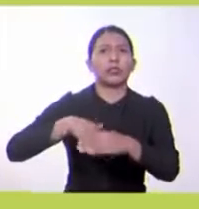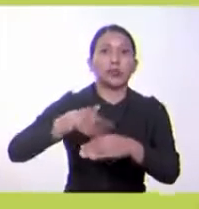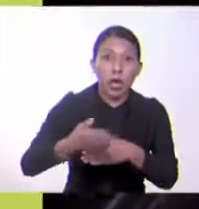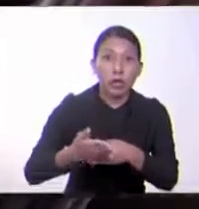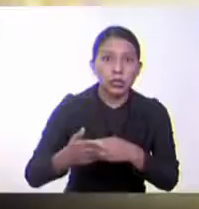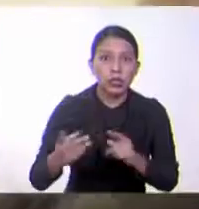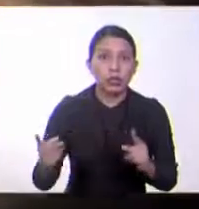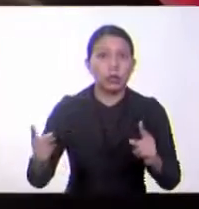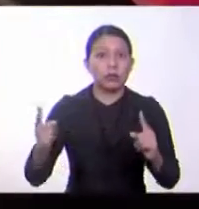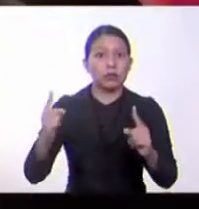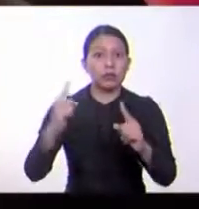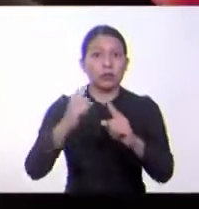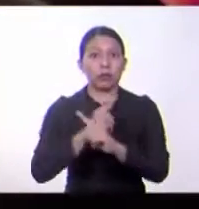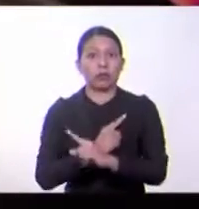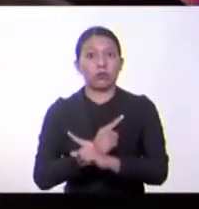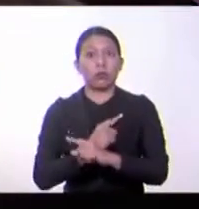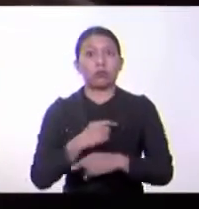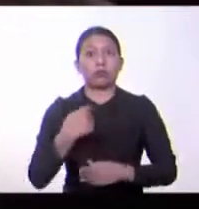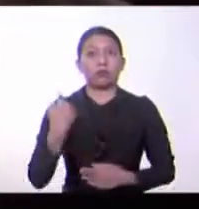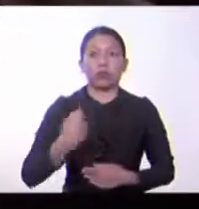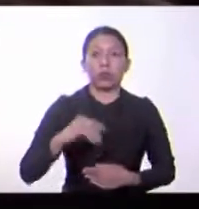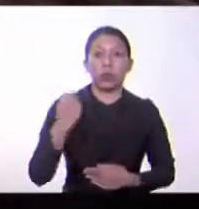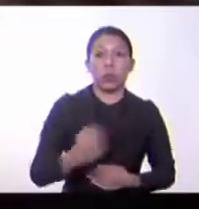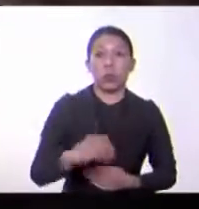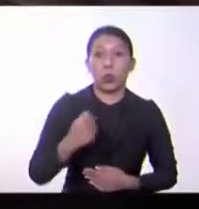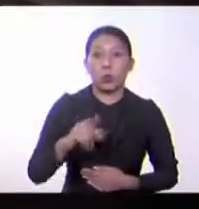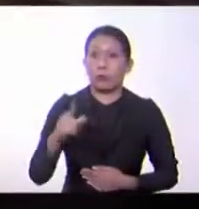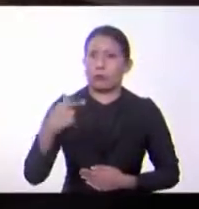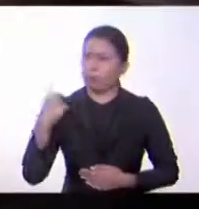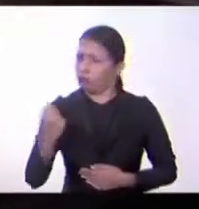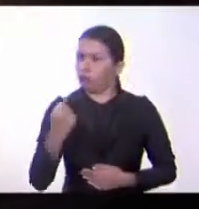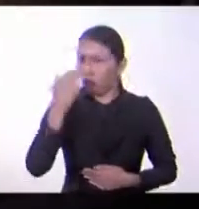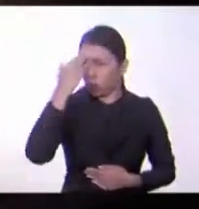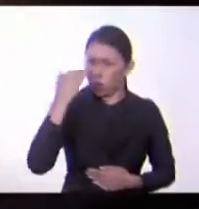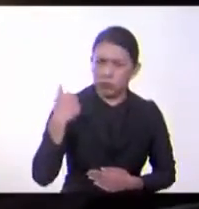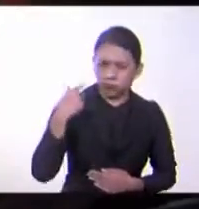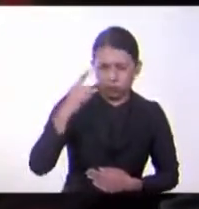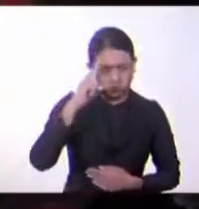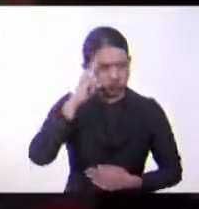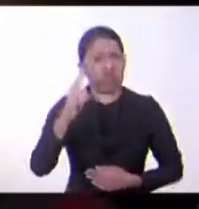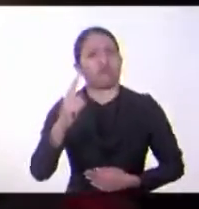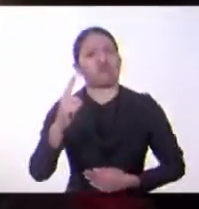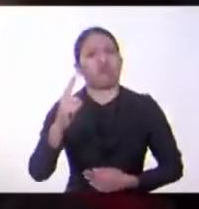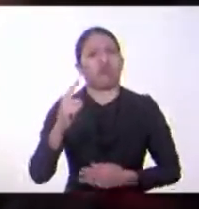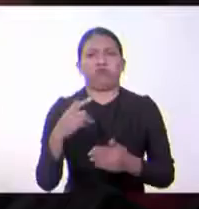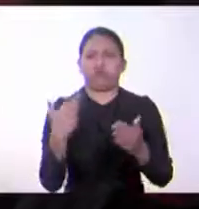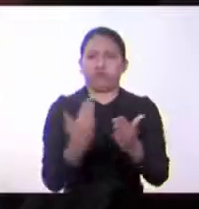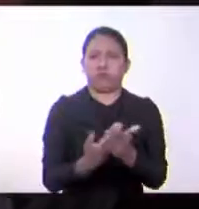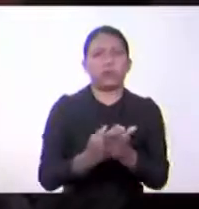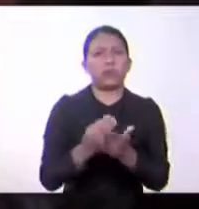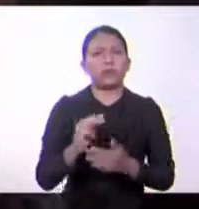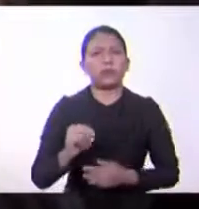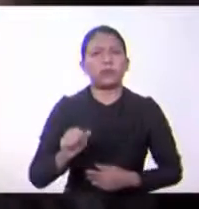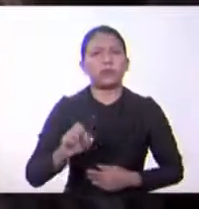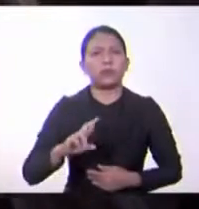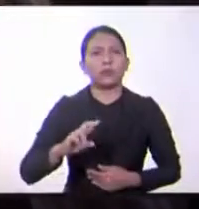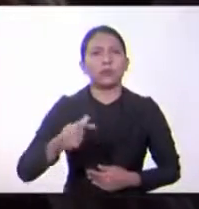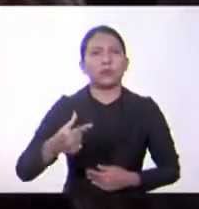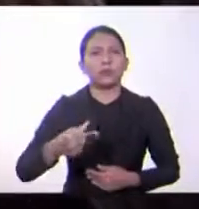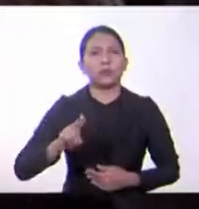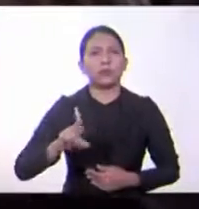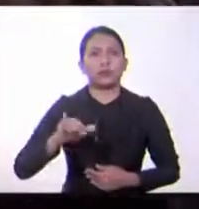de Margulis. Es aún más atrevida, pero sus bases fueron más sólidas. Margulis propuso que las